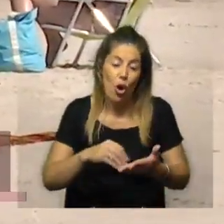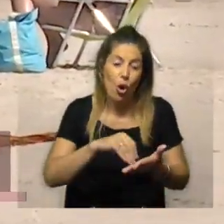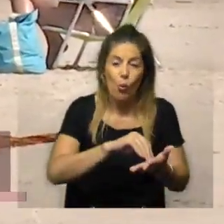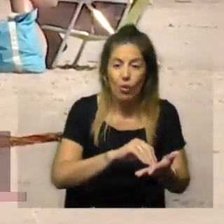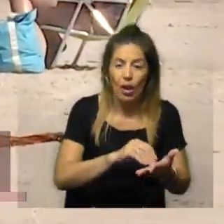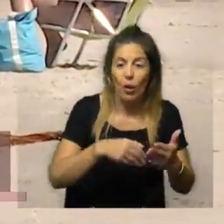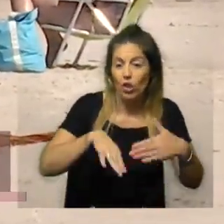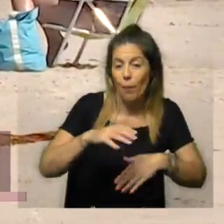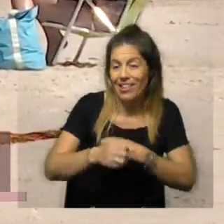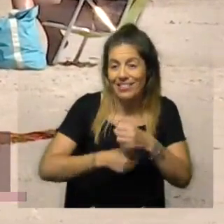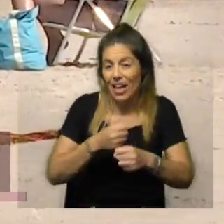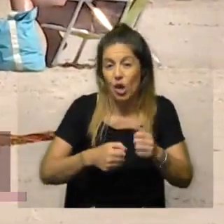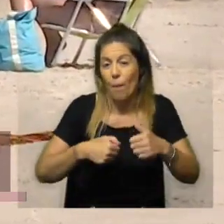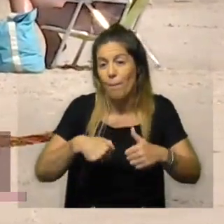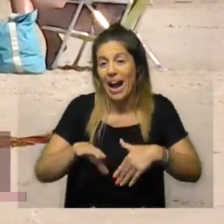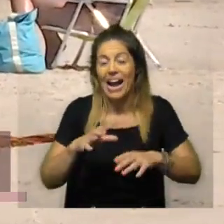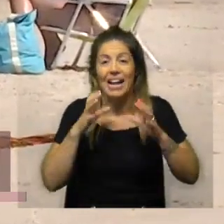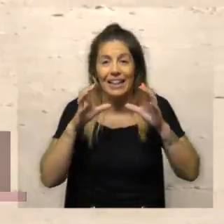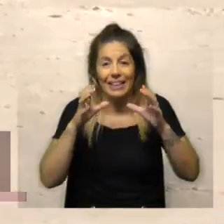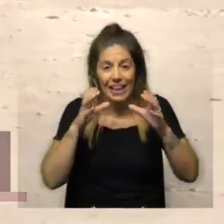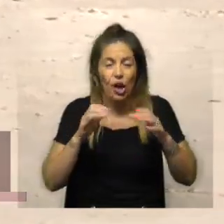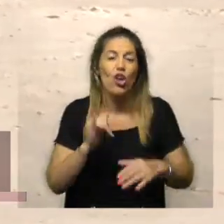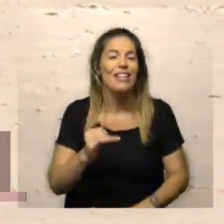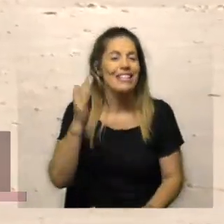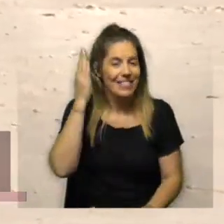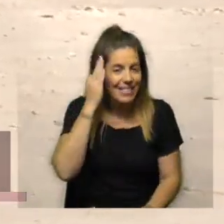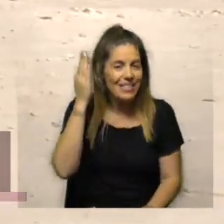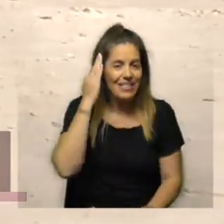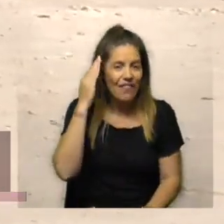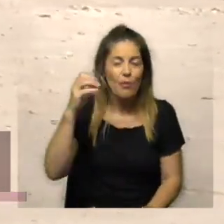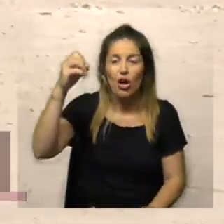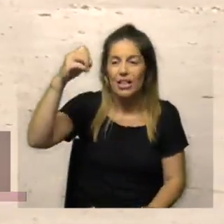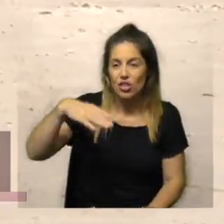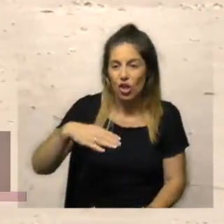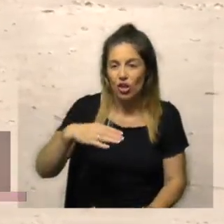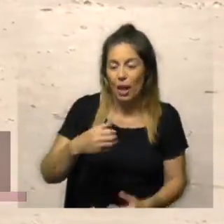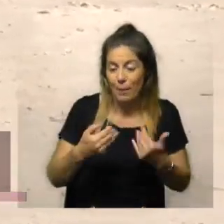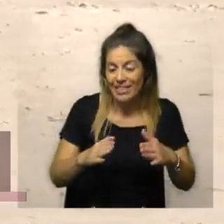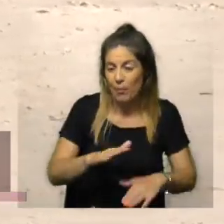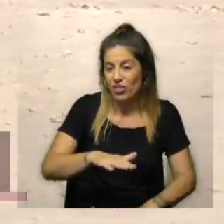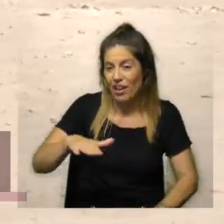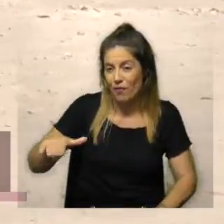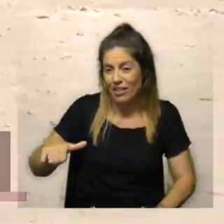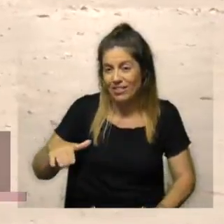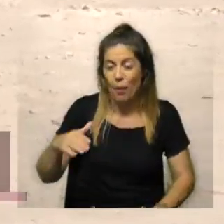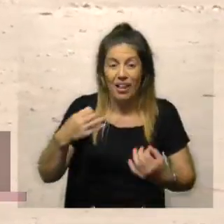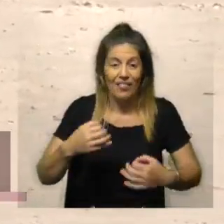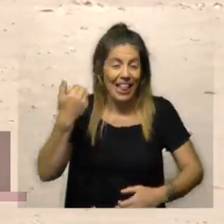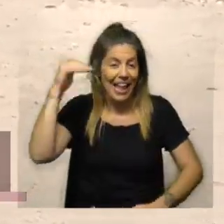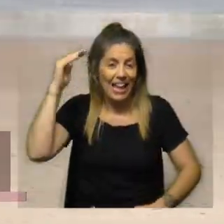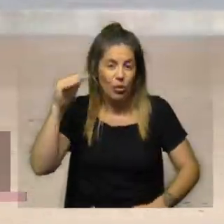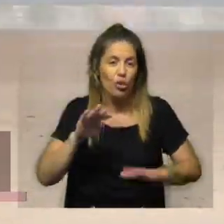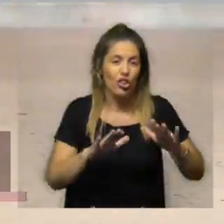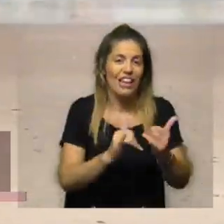cuanto más años, más riesgo tenemos. Lo que sí sabemos es que el sol lo tomamos en la infancia, porque la verdad es que el adulto, tenemos 10